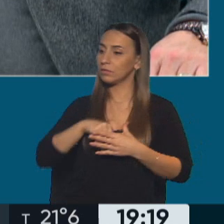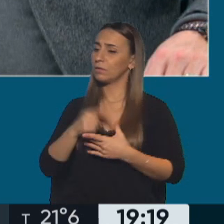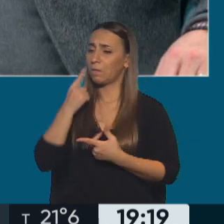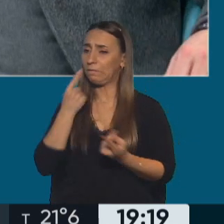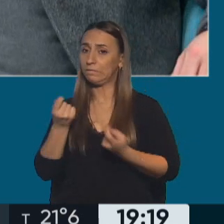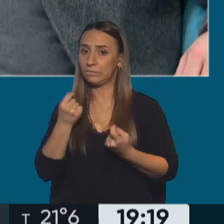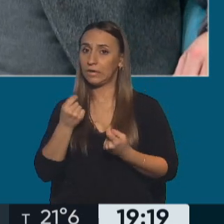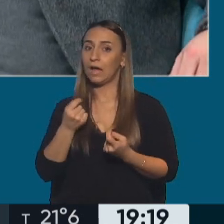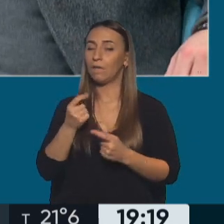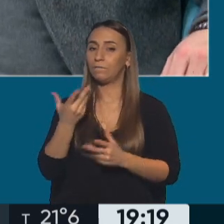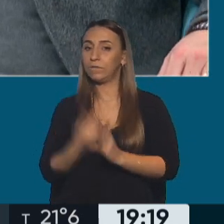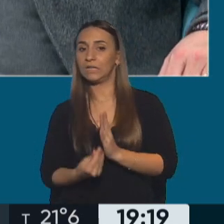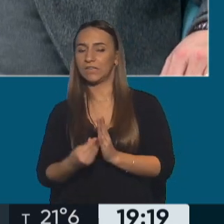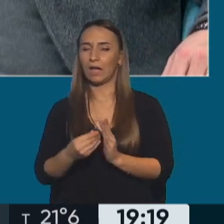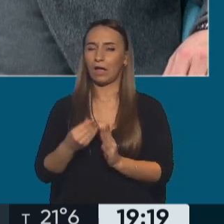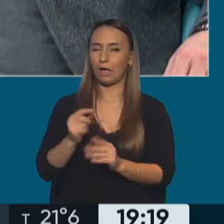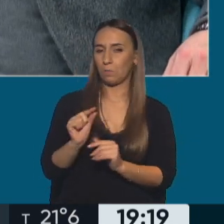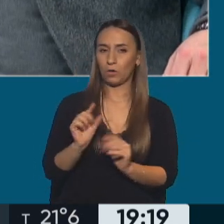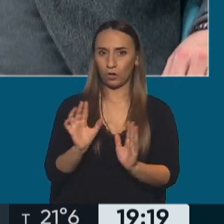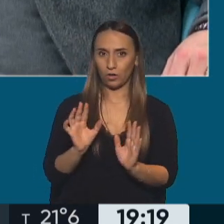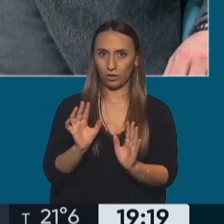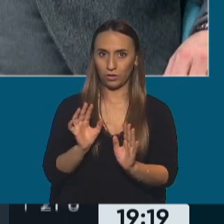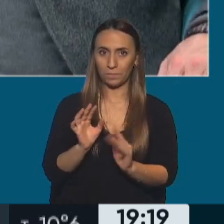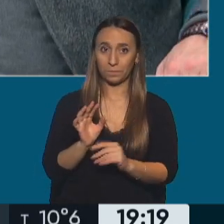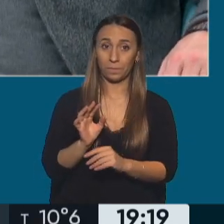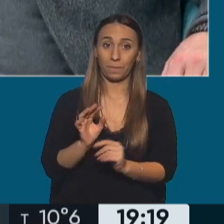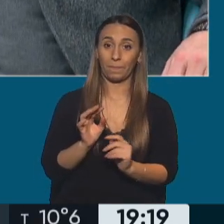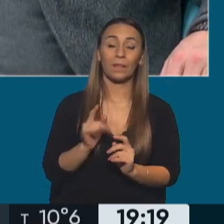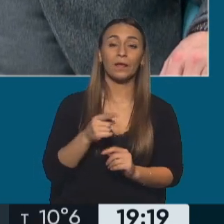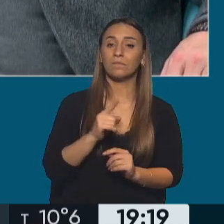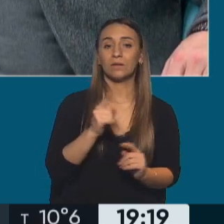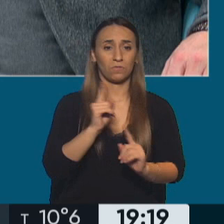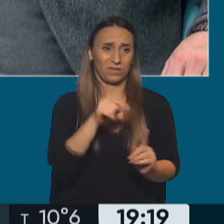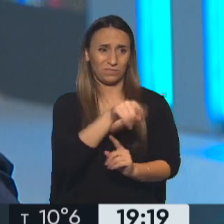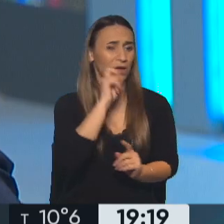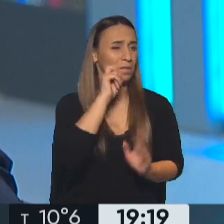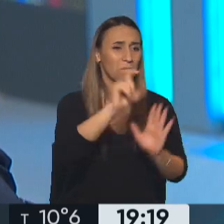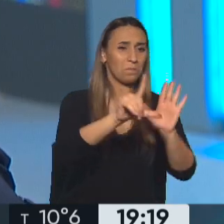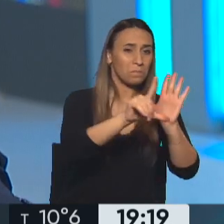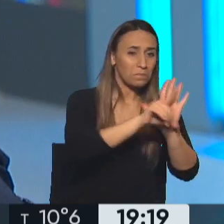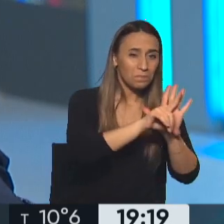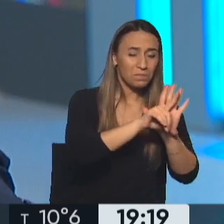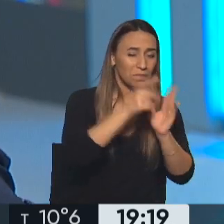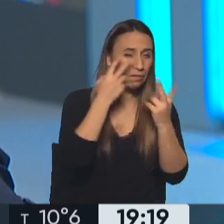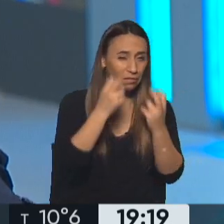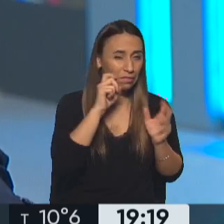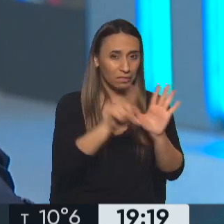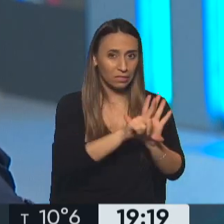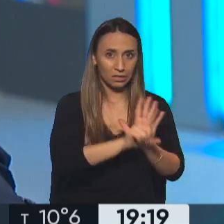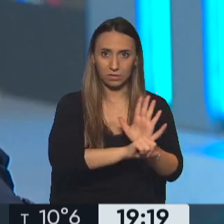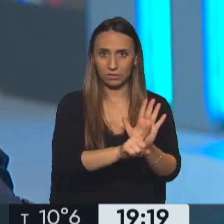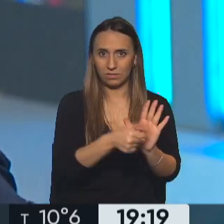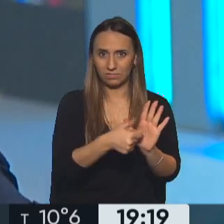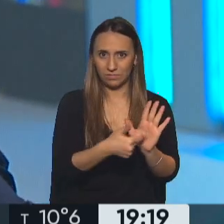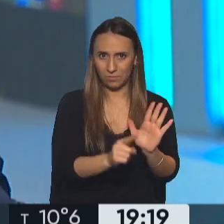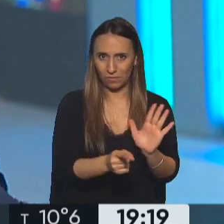de decisiones es bueno y no a estas cosas que tienen que ver con el espionaje ilegal ese equipo de arriba si compañía y magdala ni